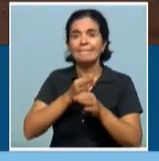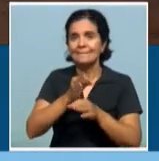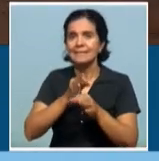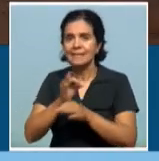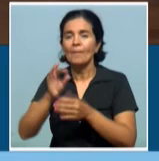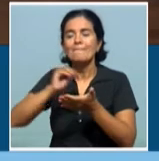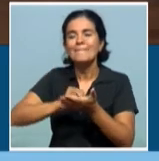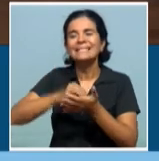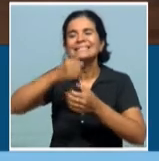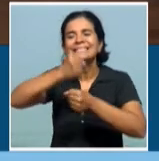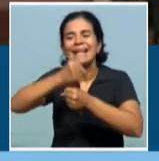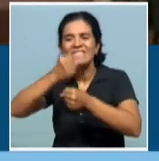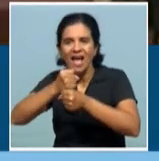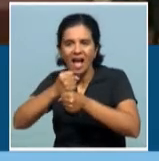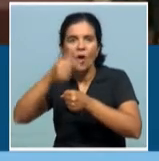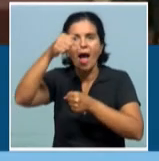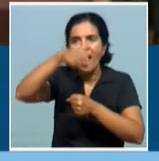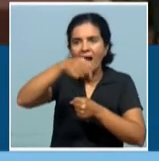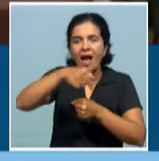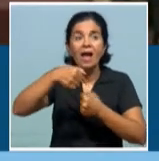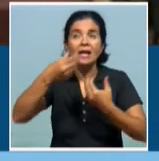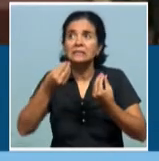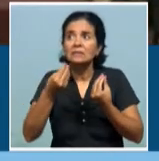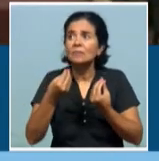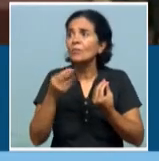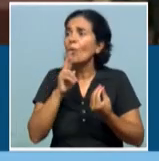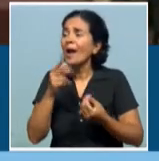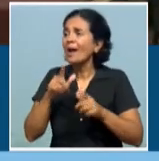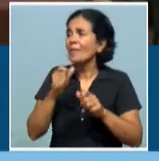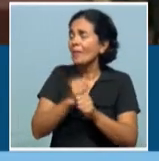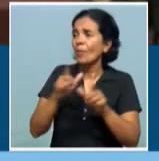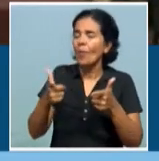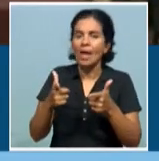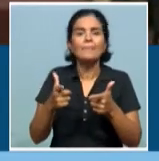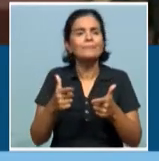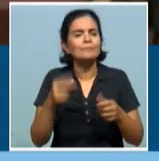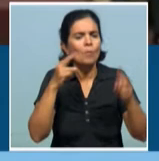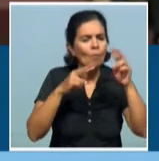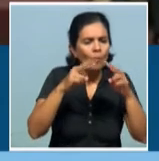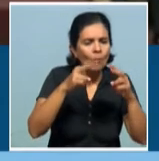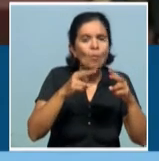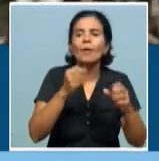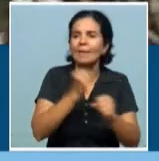fomentaremos el desarrollo de microemprendimientos en diferentes temáticas.